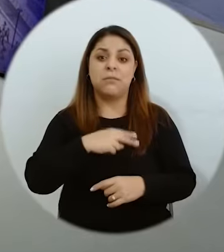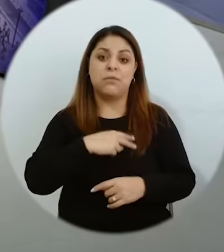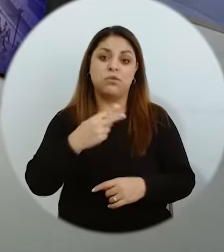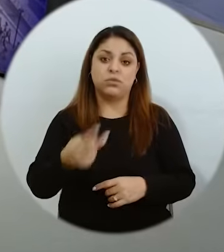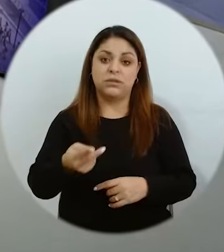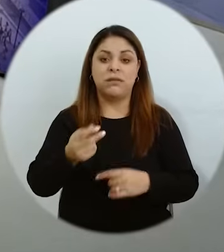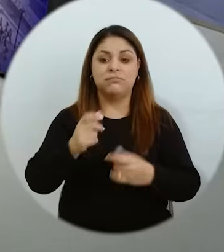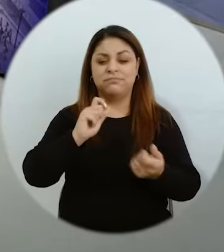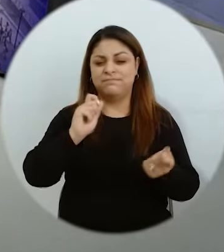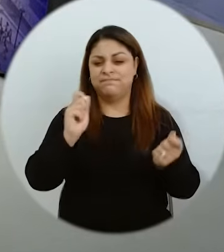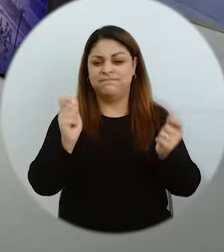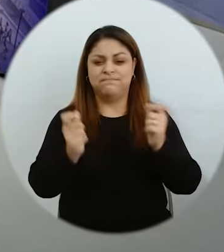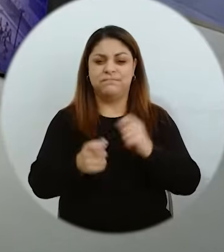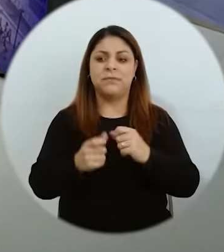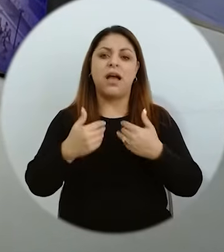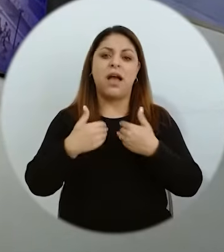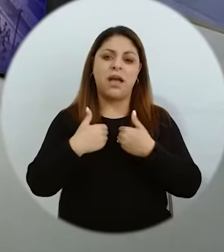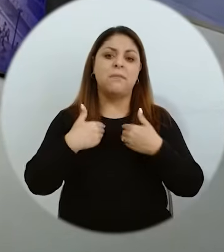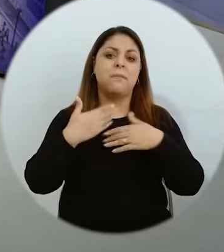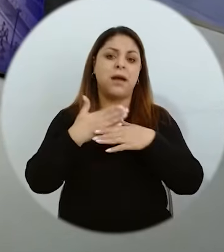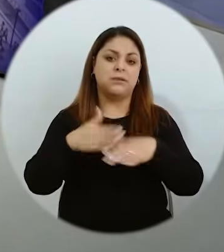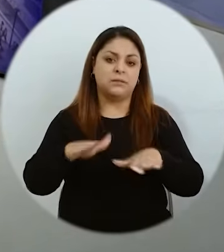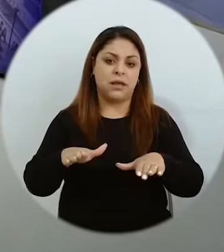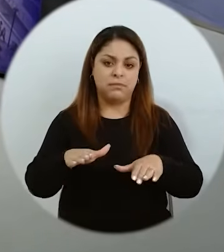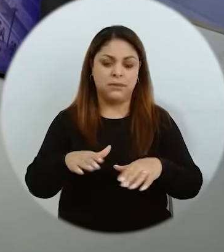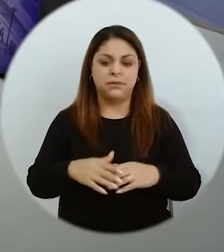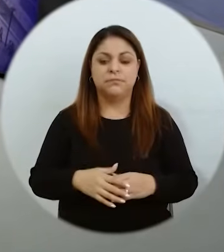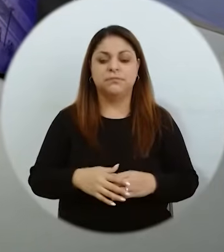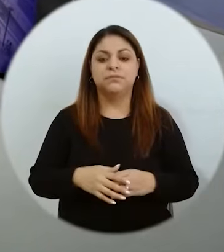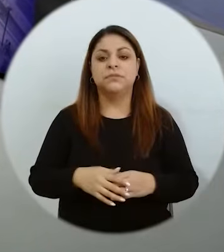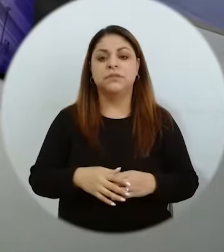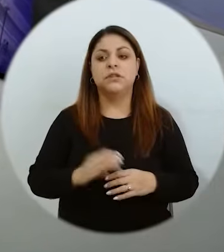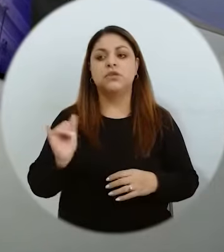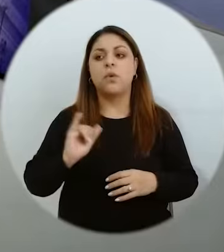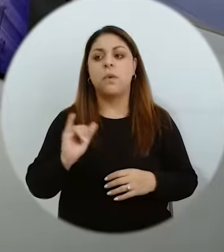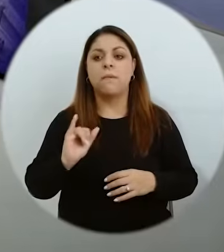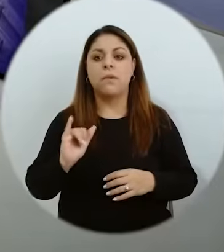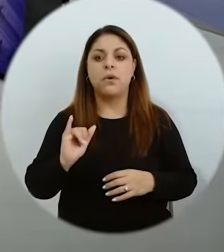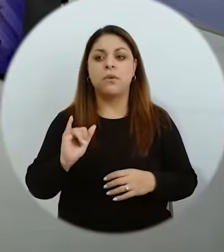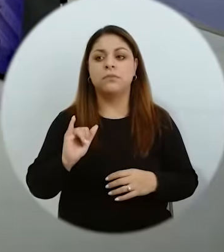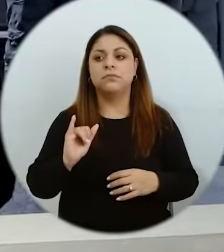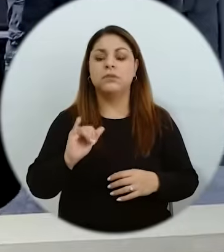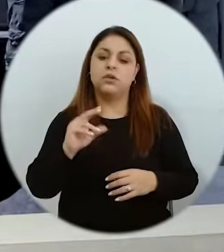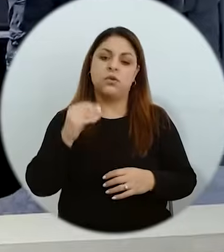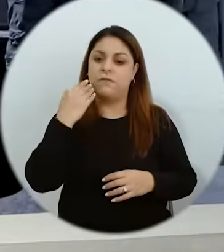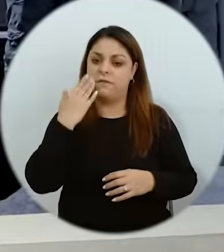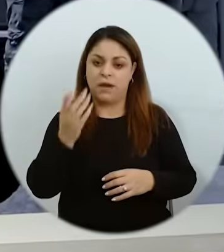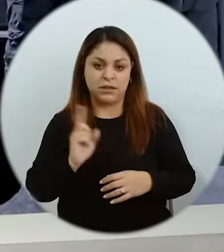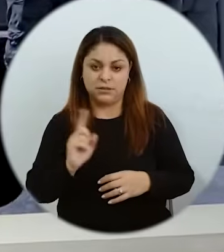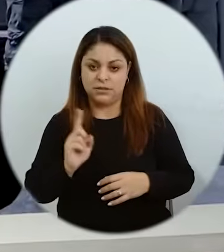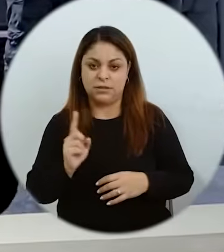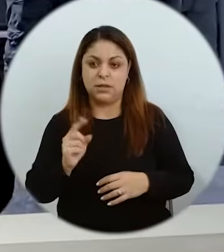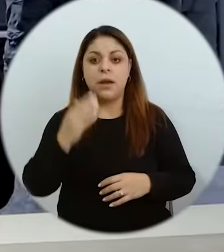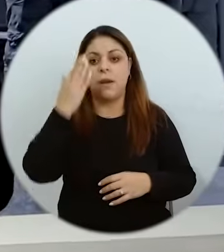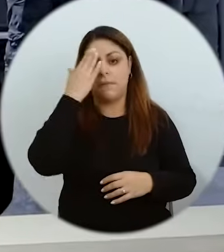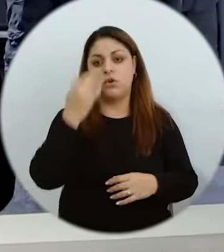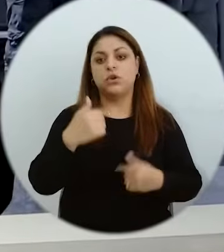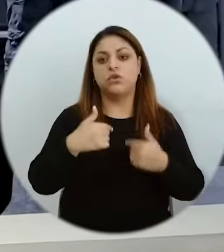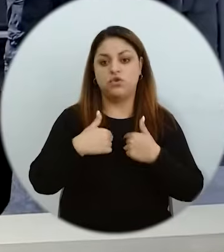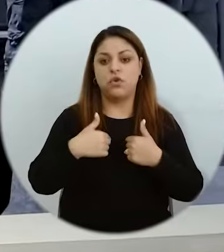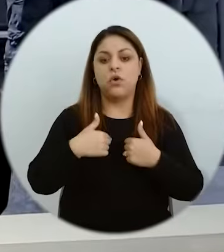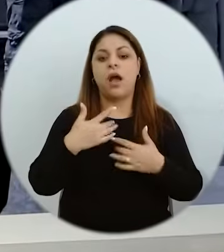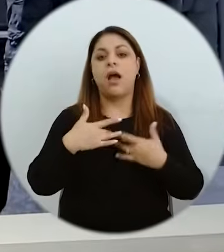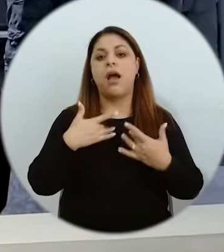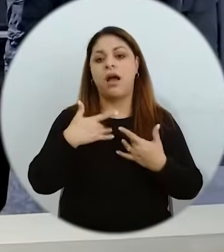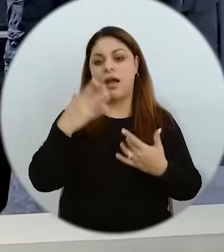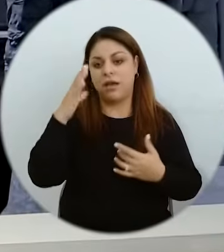Sí, esa voluntad de reforma se da parcialmente, es un estira y encoge, no ha sido